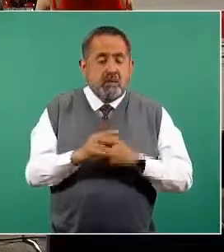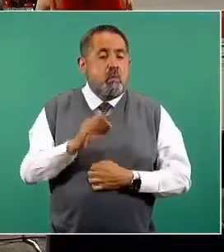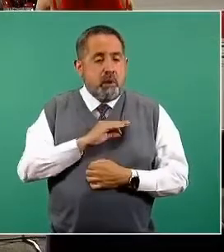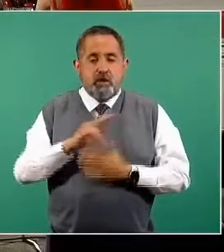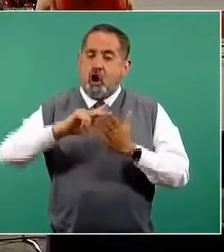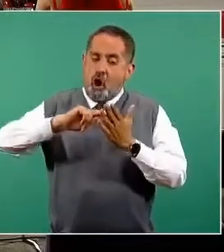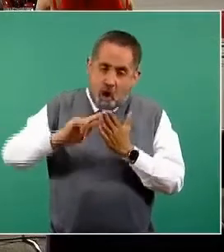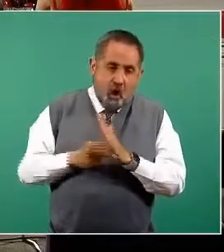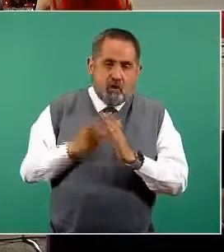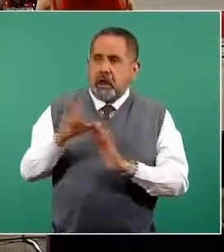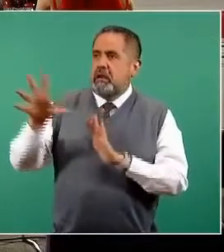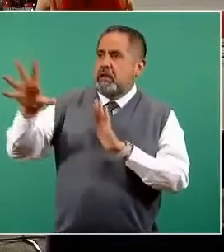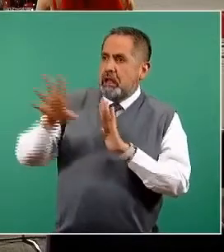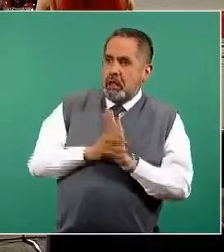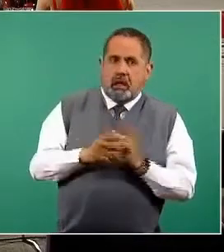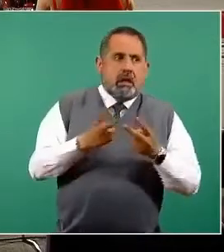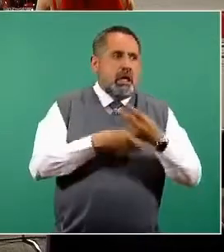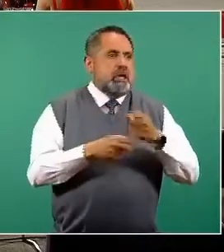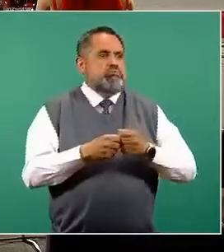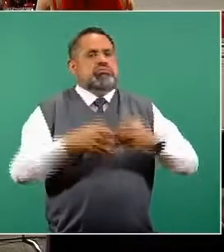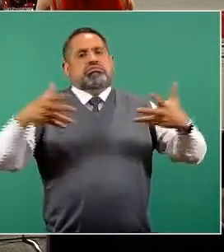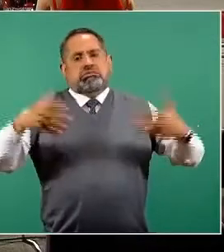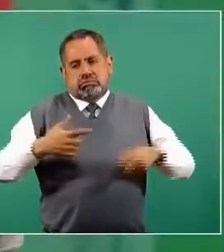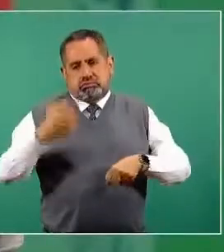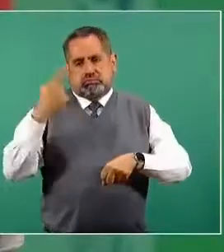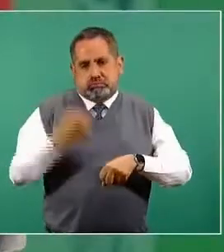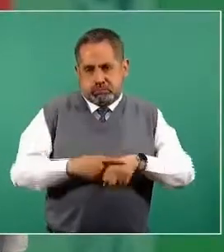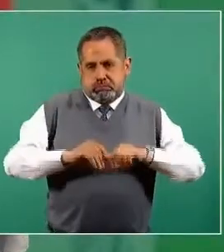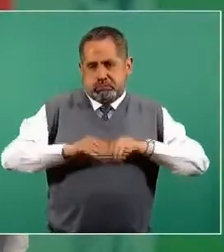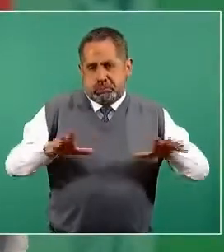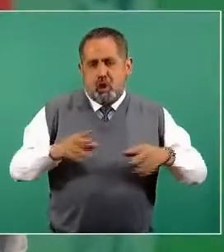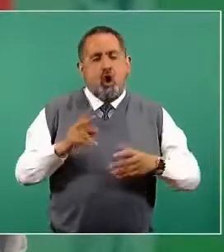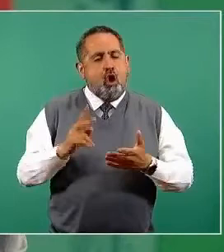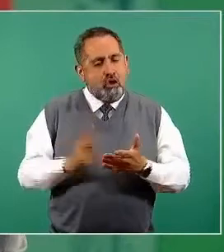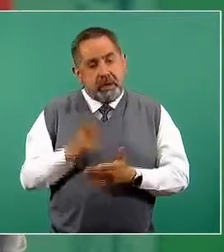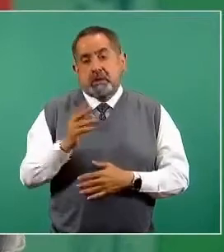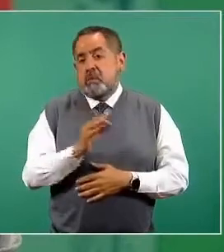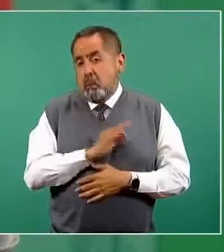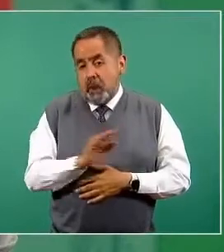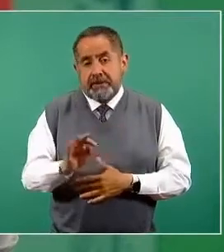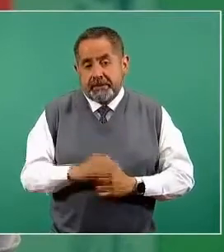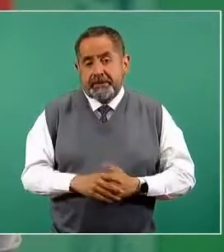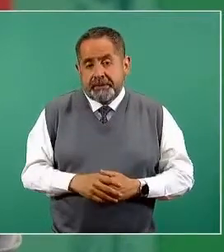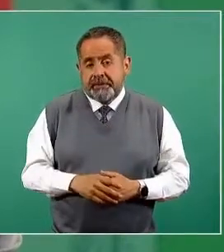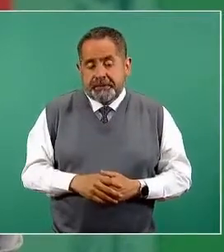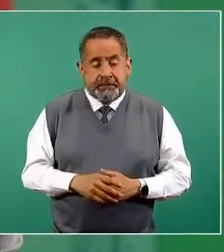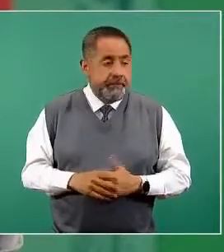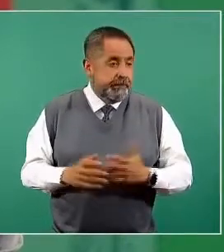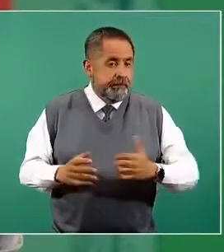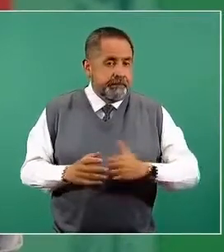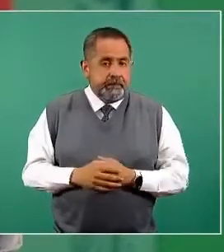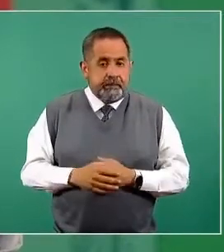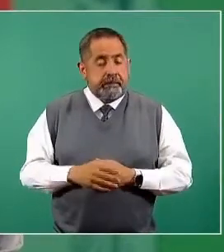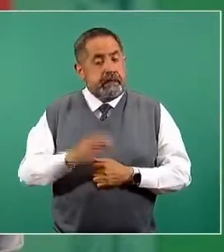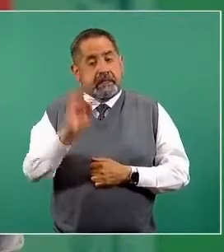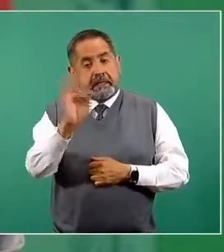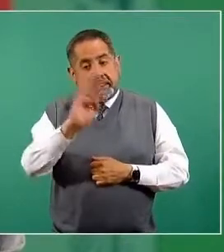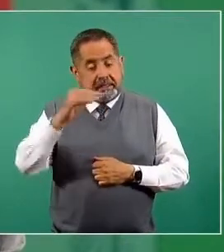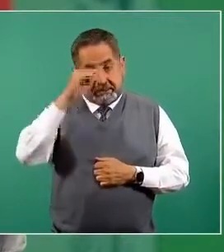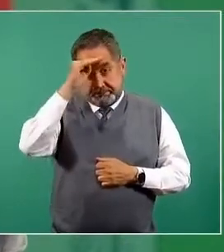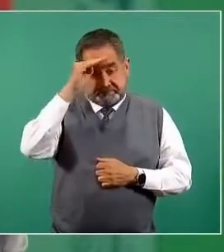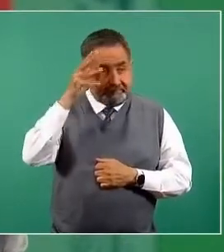de que haya rebrotes, de que haya reemergencias. En un momento dado, los países podrían